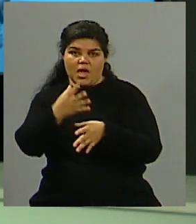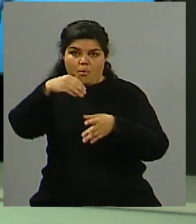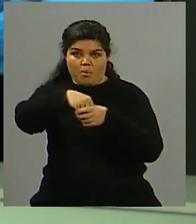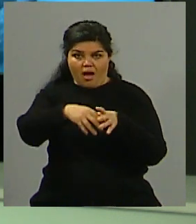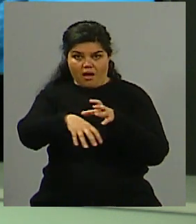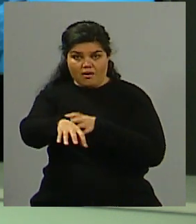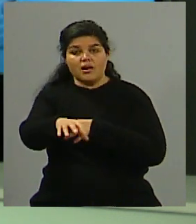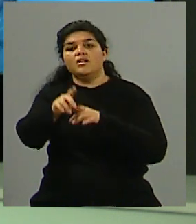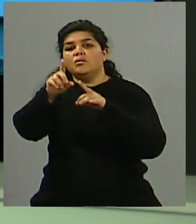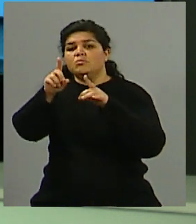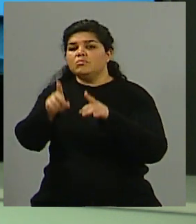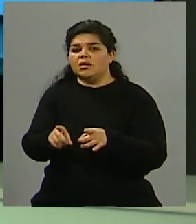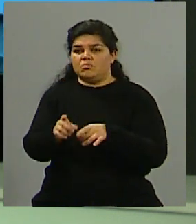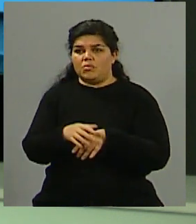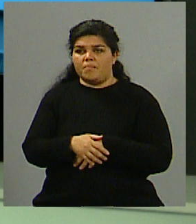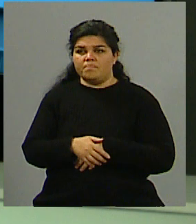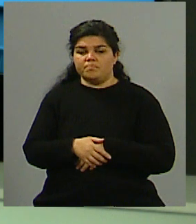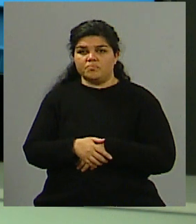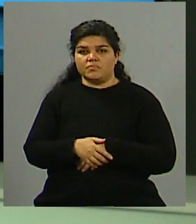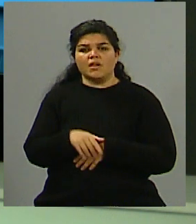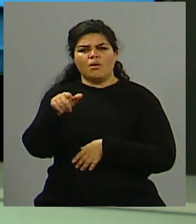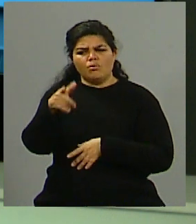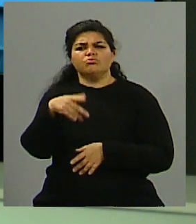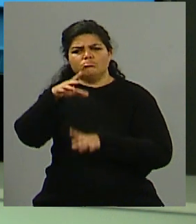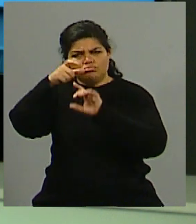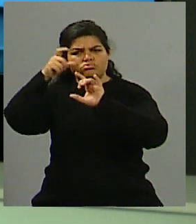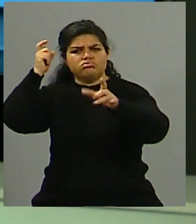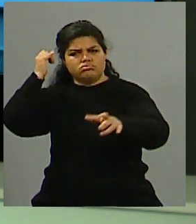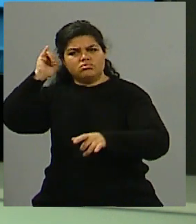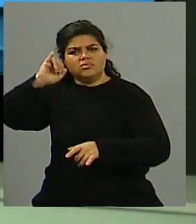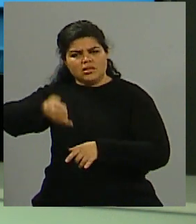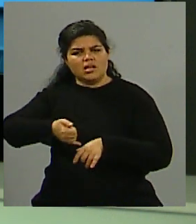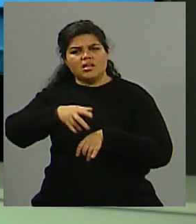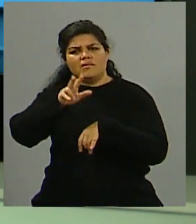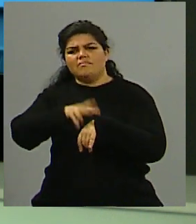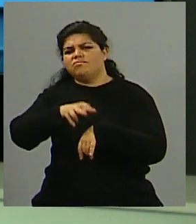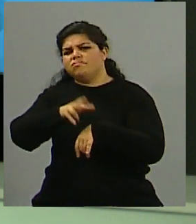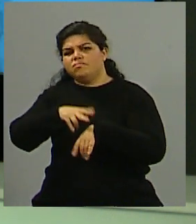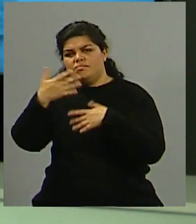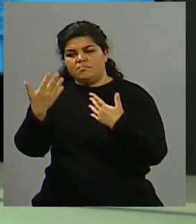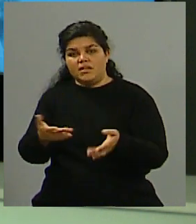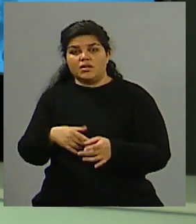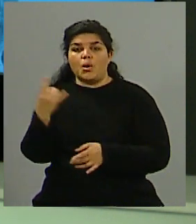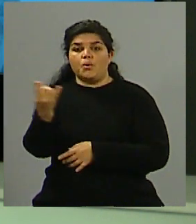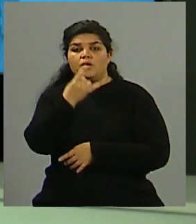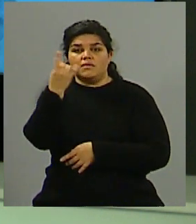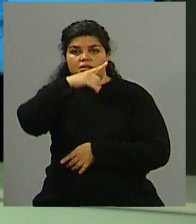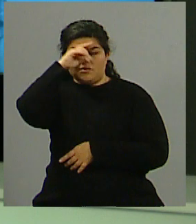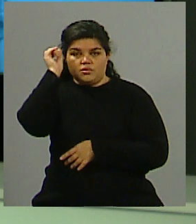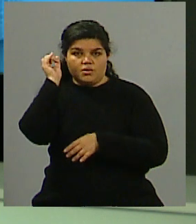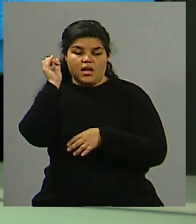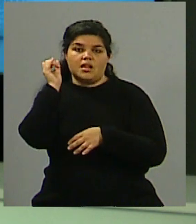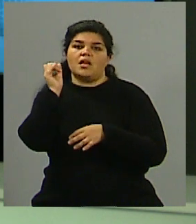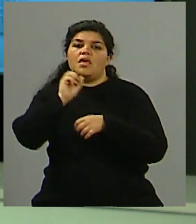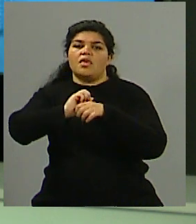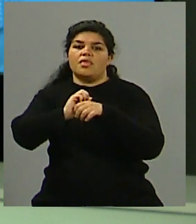y por eso también va a haber un reconocimiento especial de la Facultad de Educación de la Universidad Nacional de Cuyo en muy